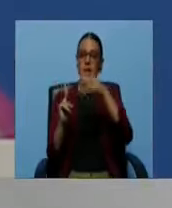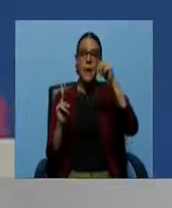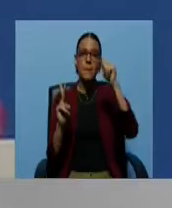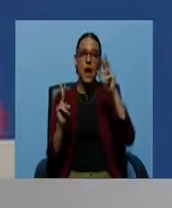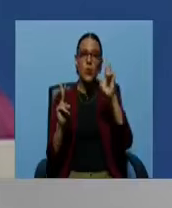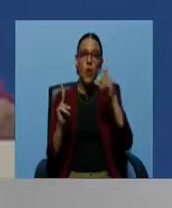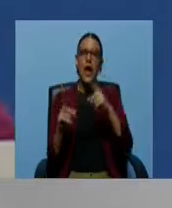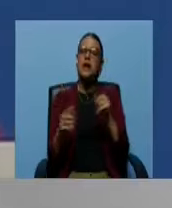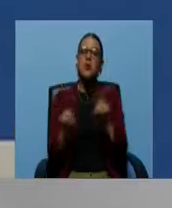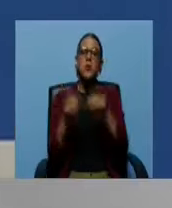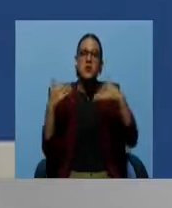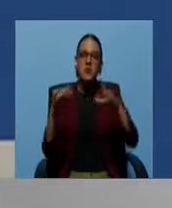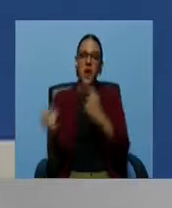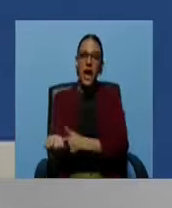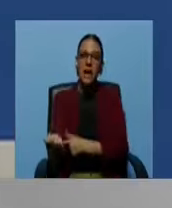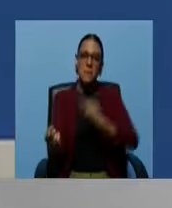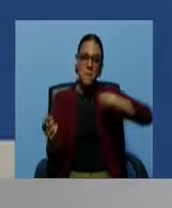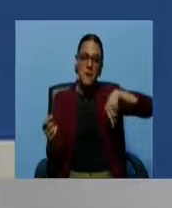nuestro hermano,